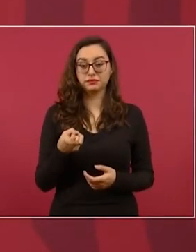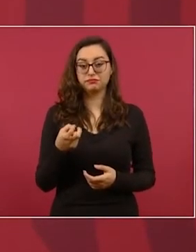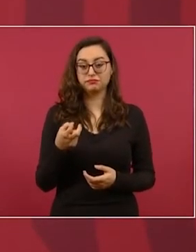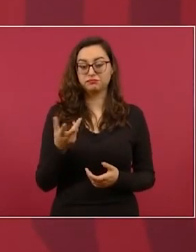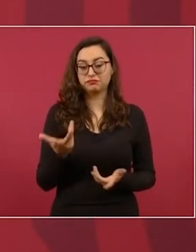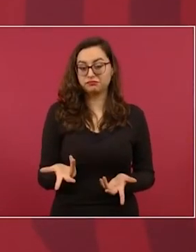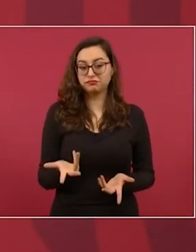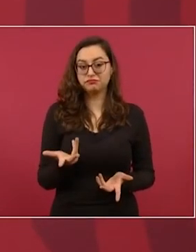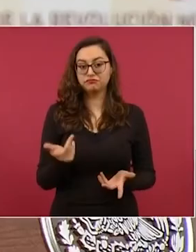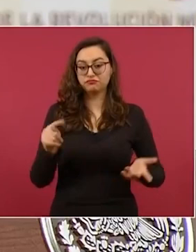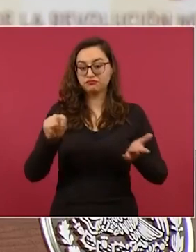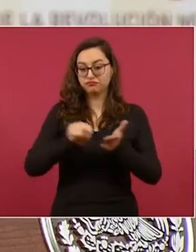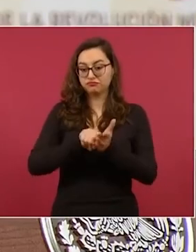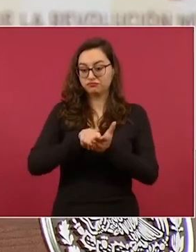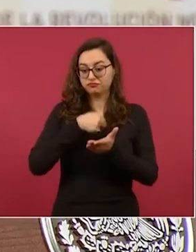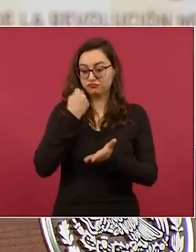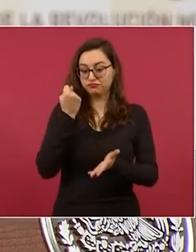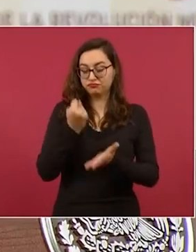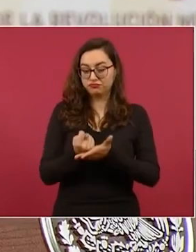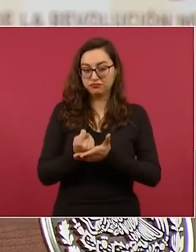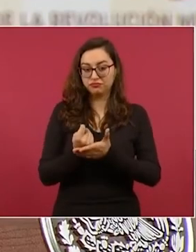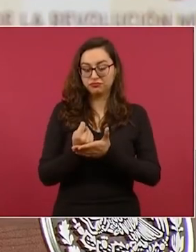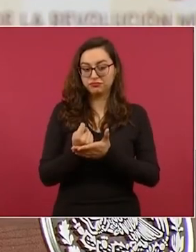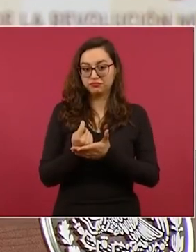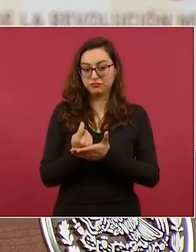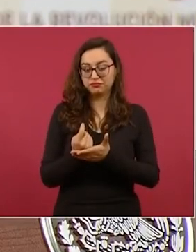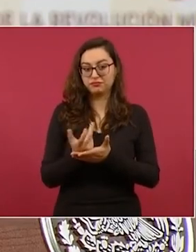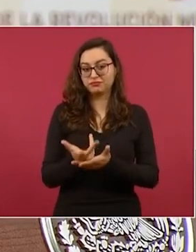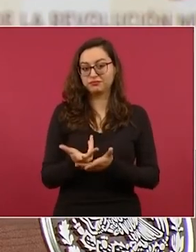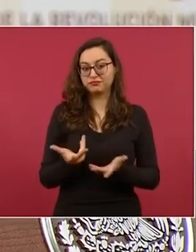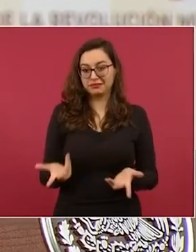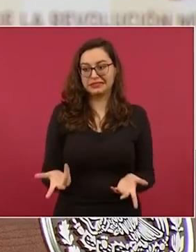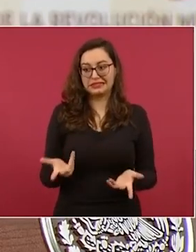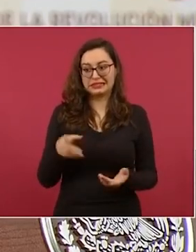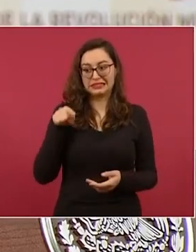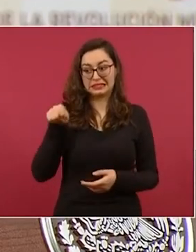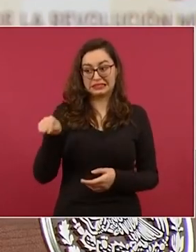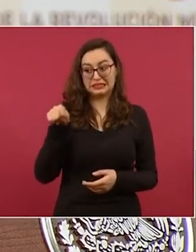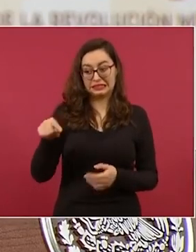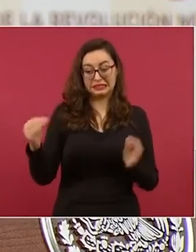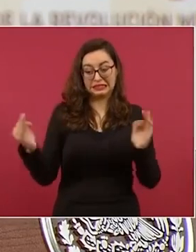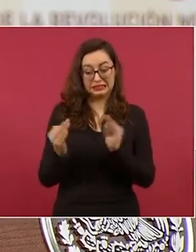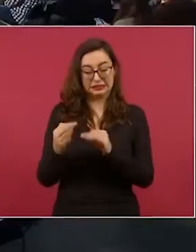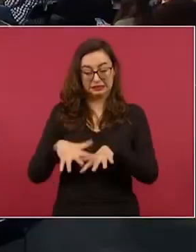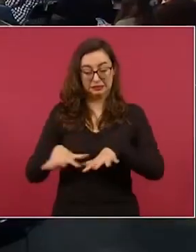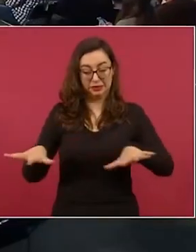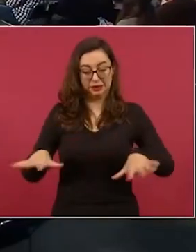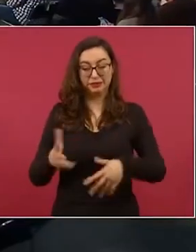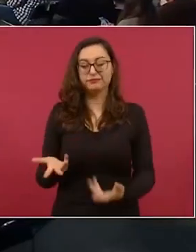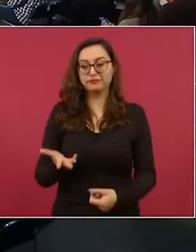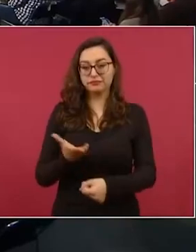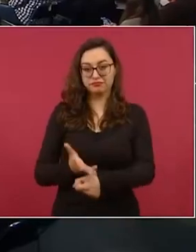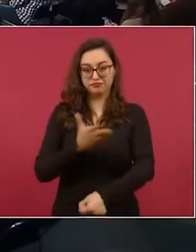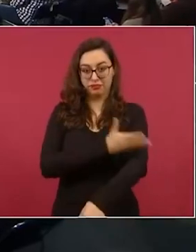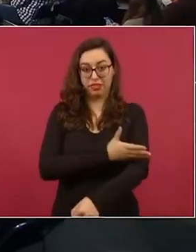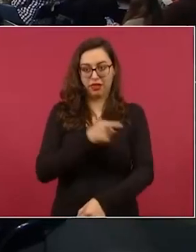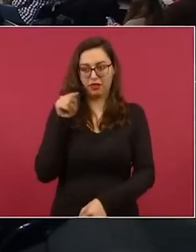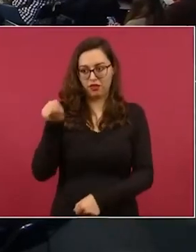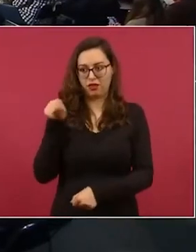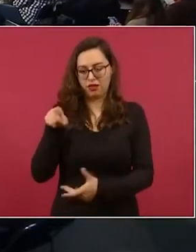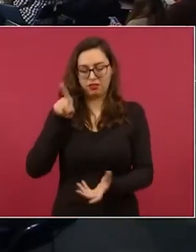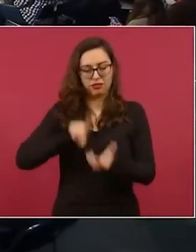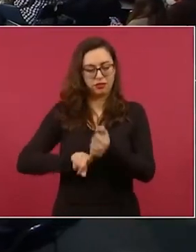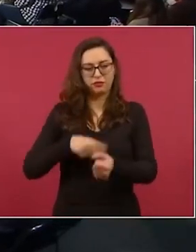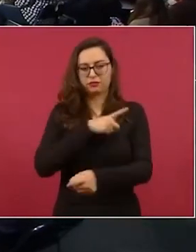Golfo, pues Madero vamos a seguir con la rehabilitación